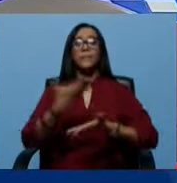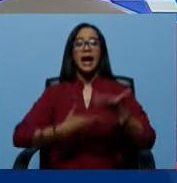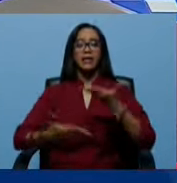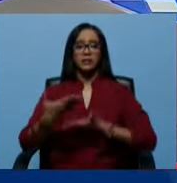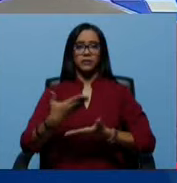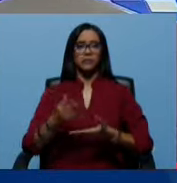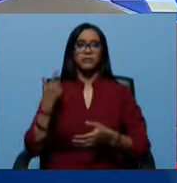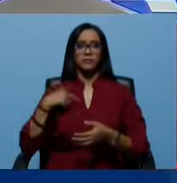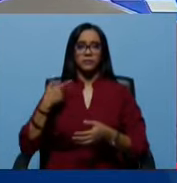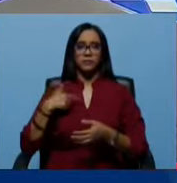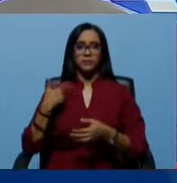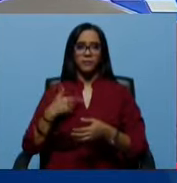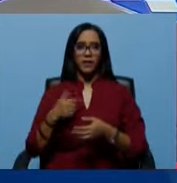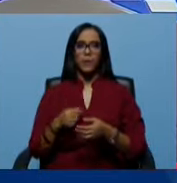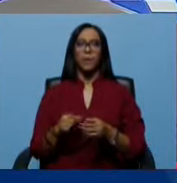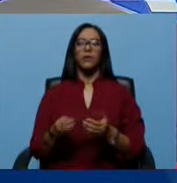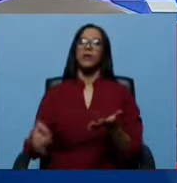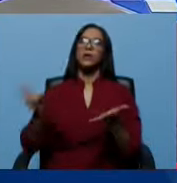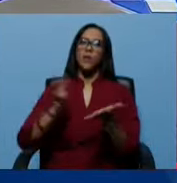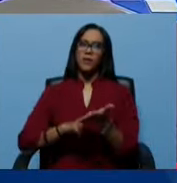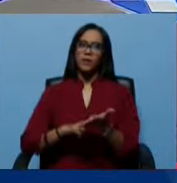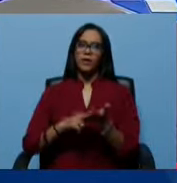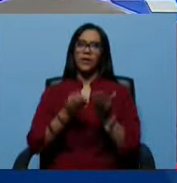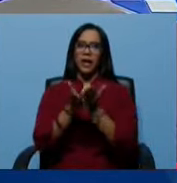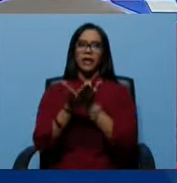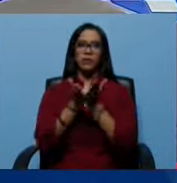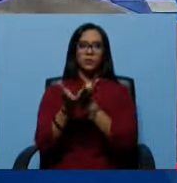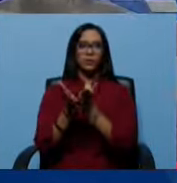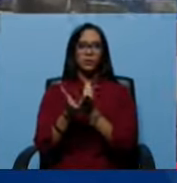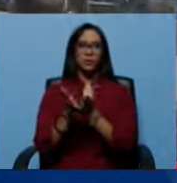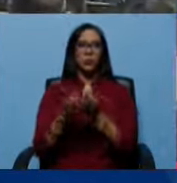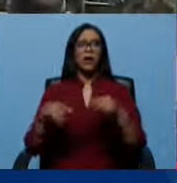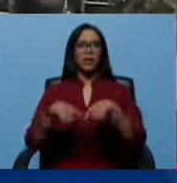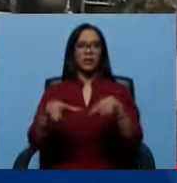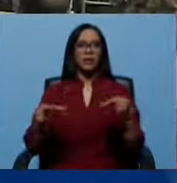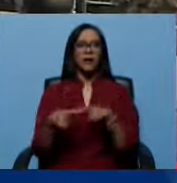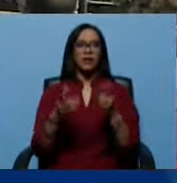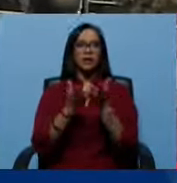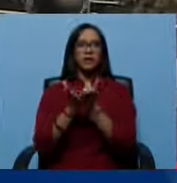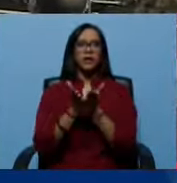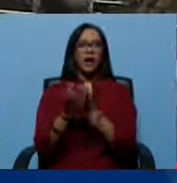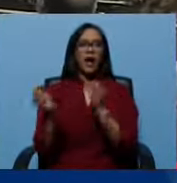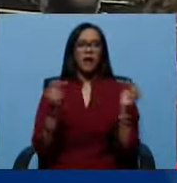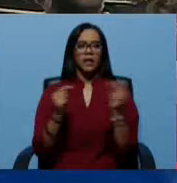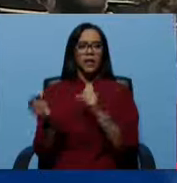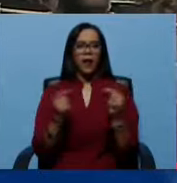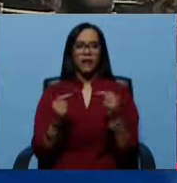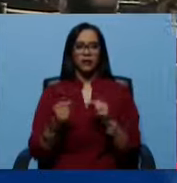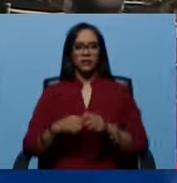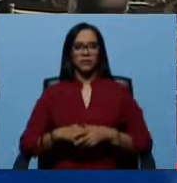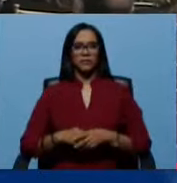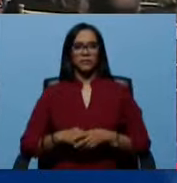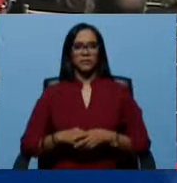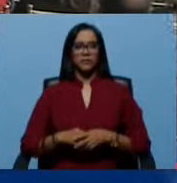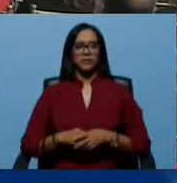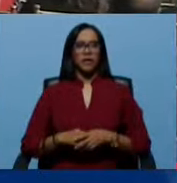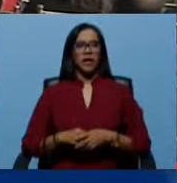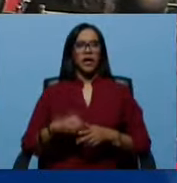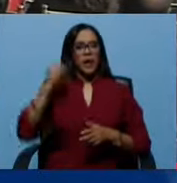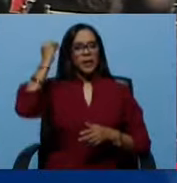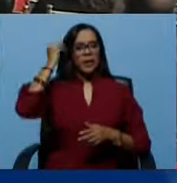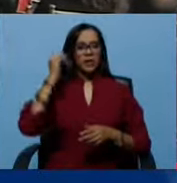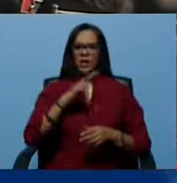Tenemos que volver al estudio, al círculo de estudio, al debate. Y yo creo que no es